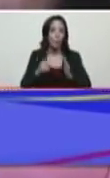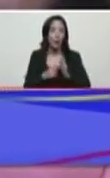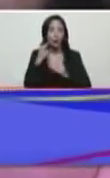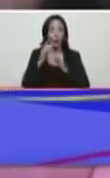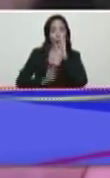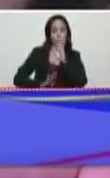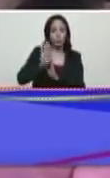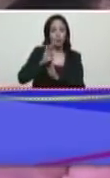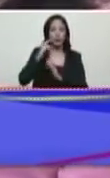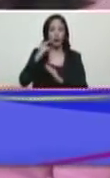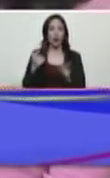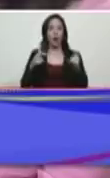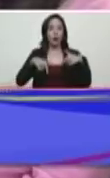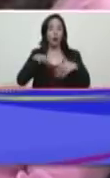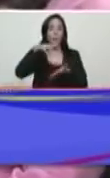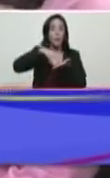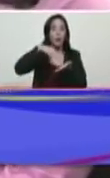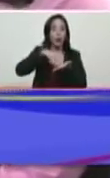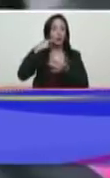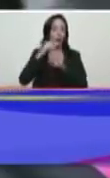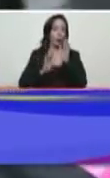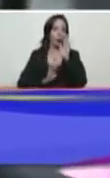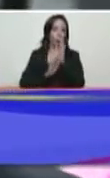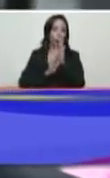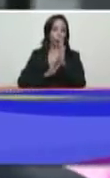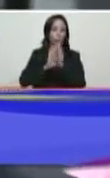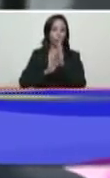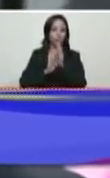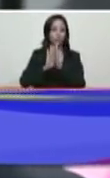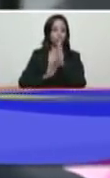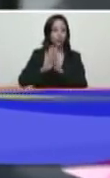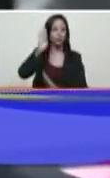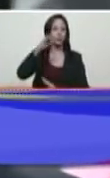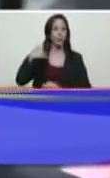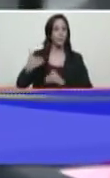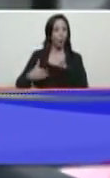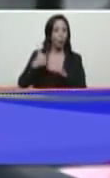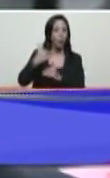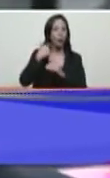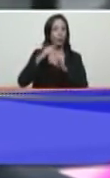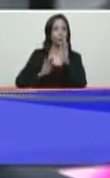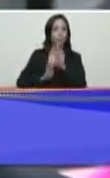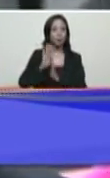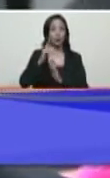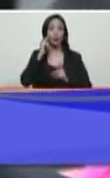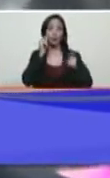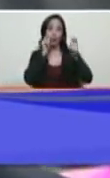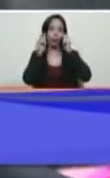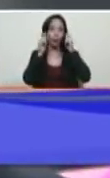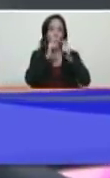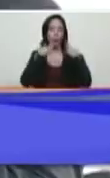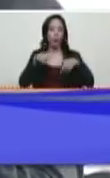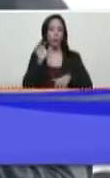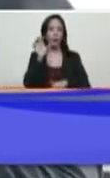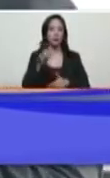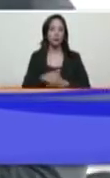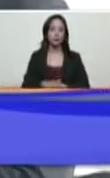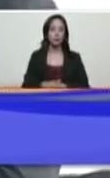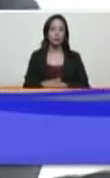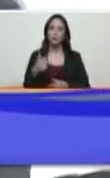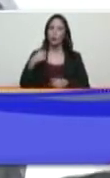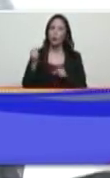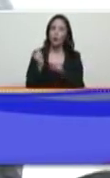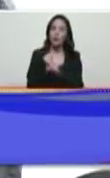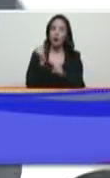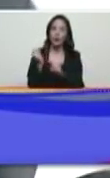avances que hemos logrado, Miranda empieza a retomar su posición de destino turístico nacional, y por supuesto trabajando